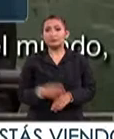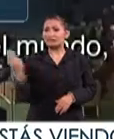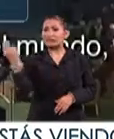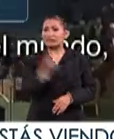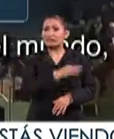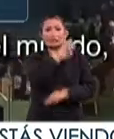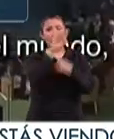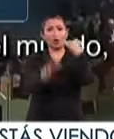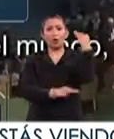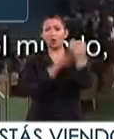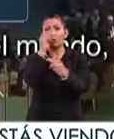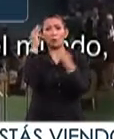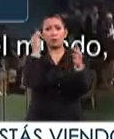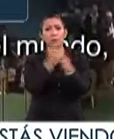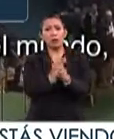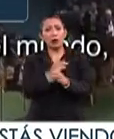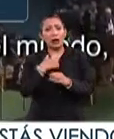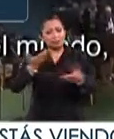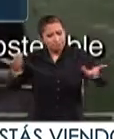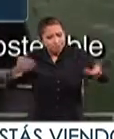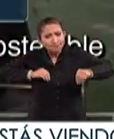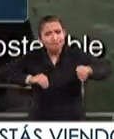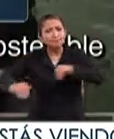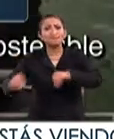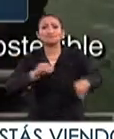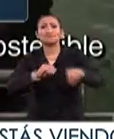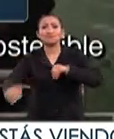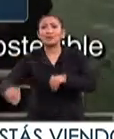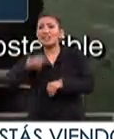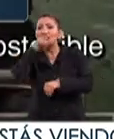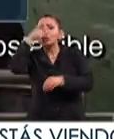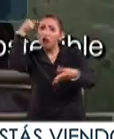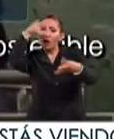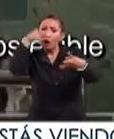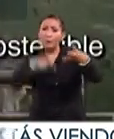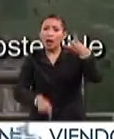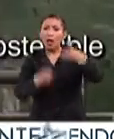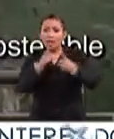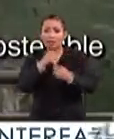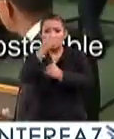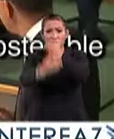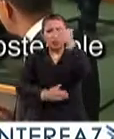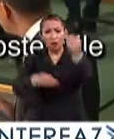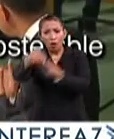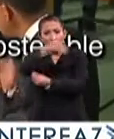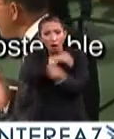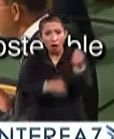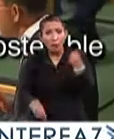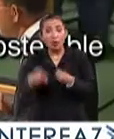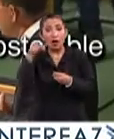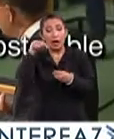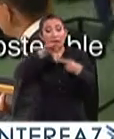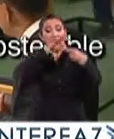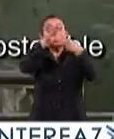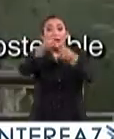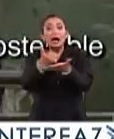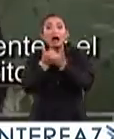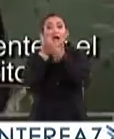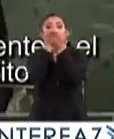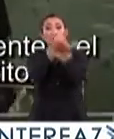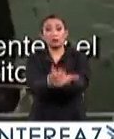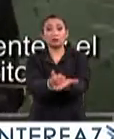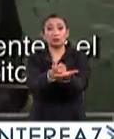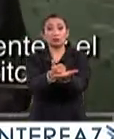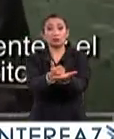action from everyone, everywhere. 17 Sustainable Development Goals are our guide. They are